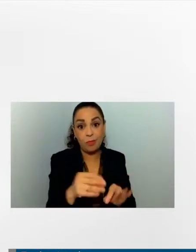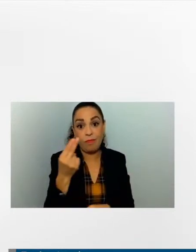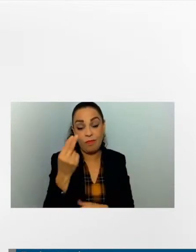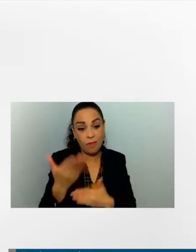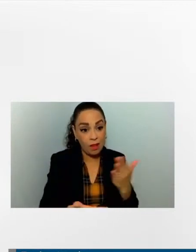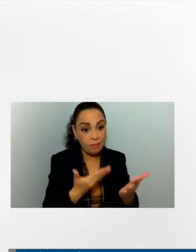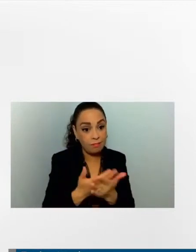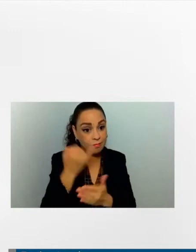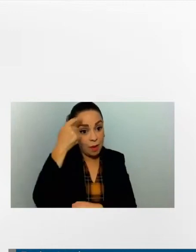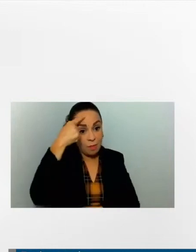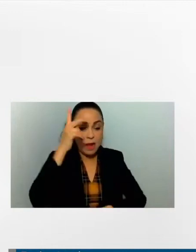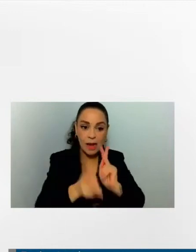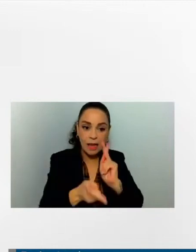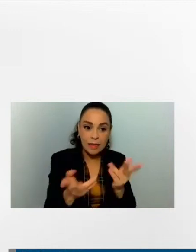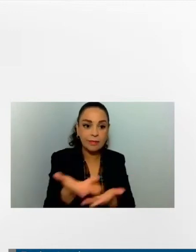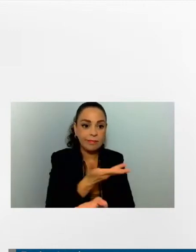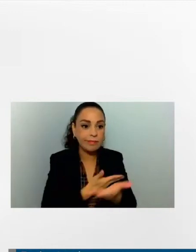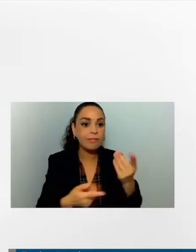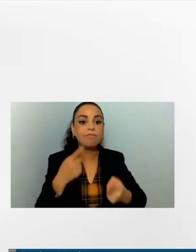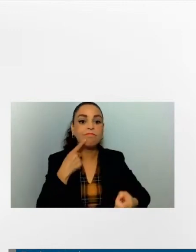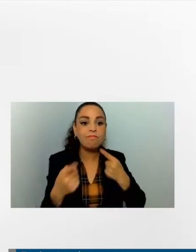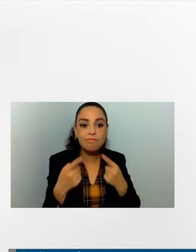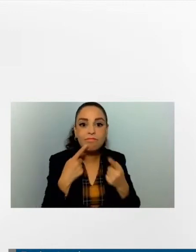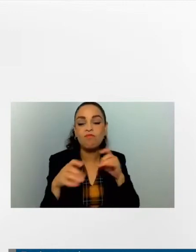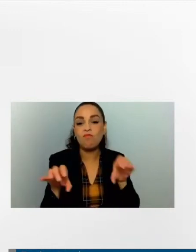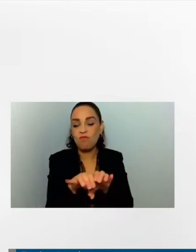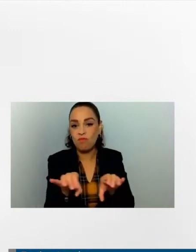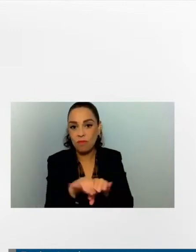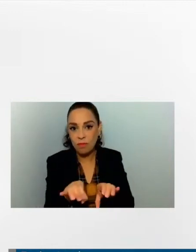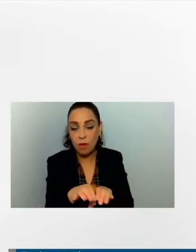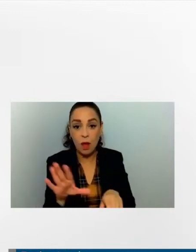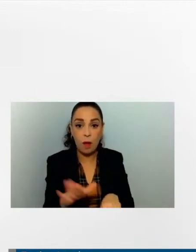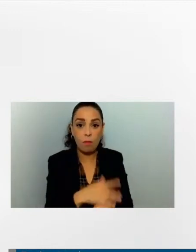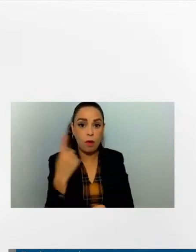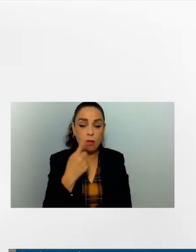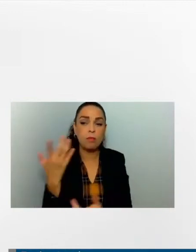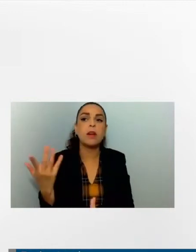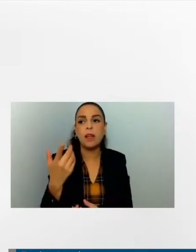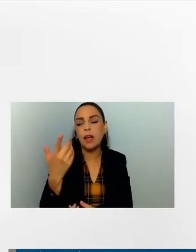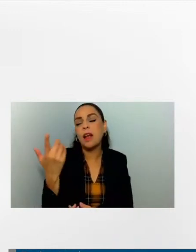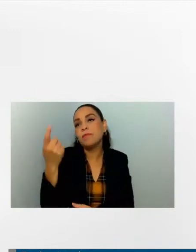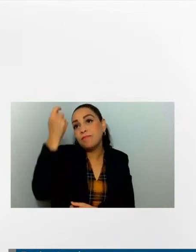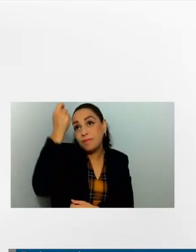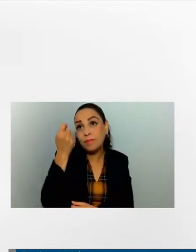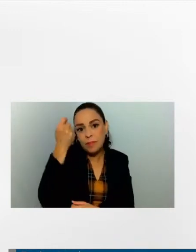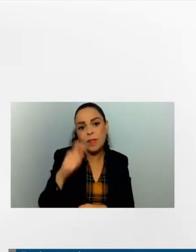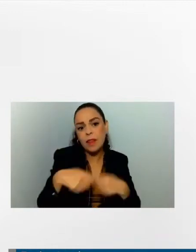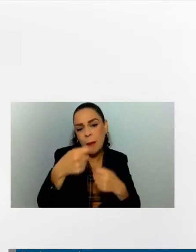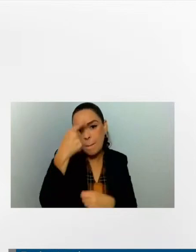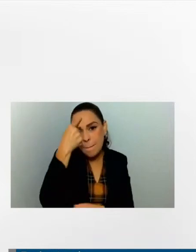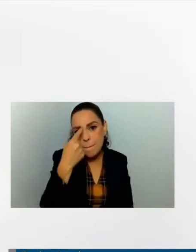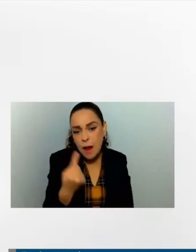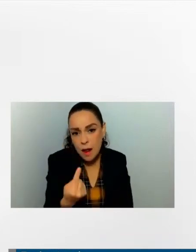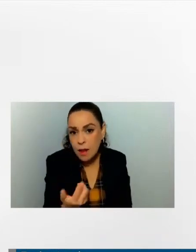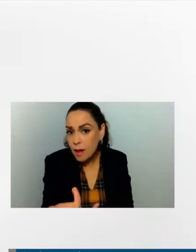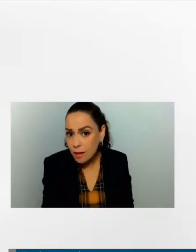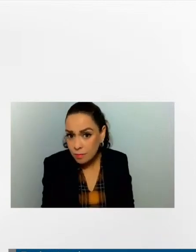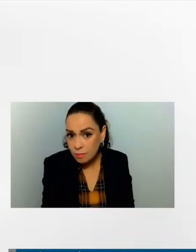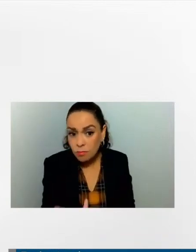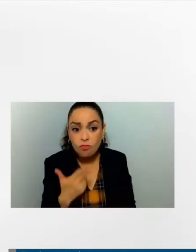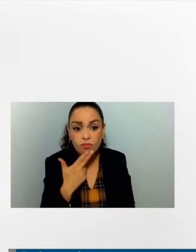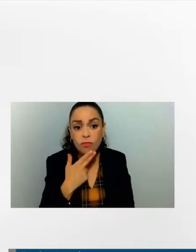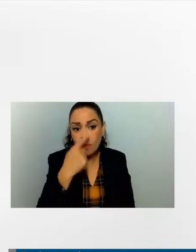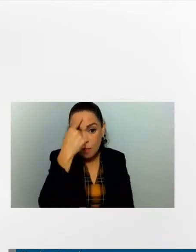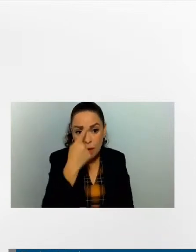final, si decimos los fines de los alimentos, cuáles son, que es generar la subsistencia, mantener la